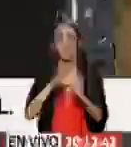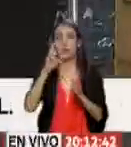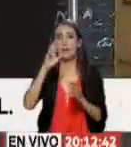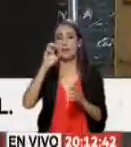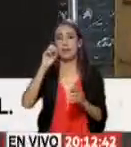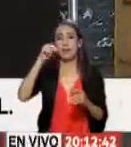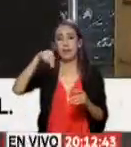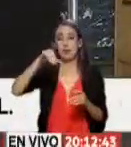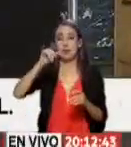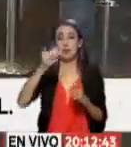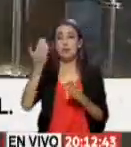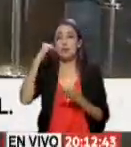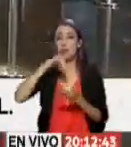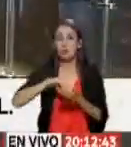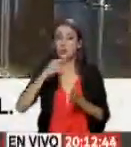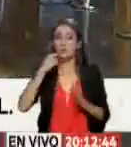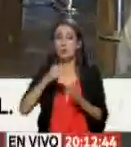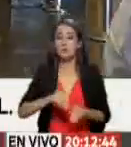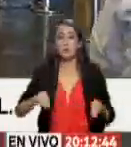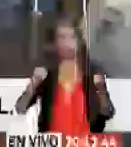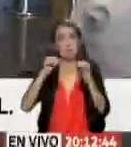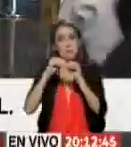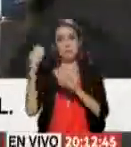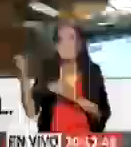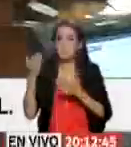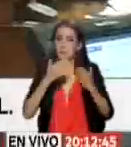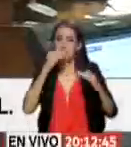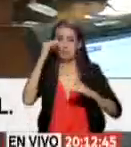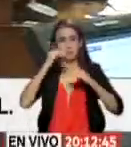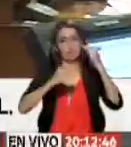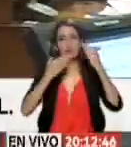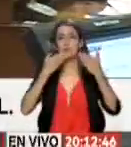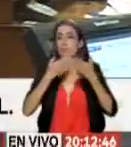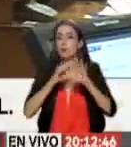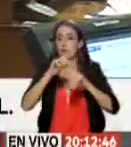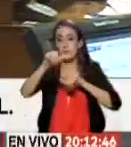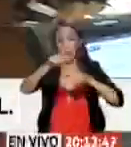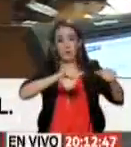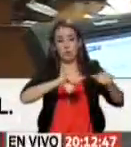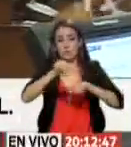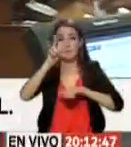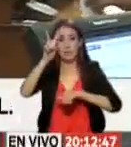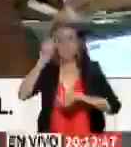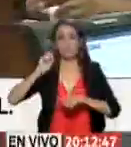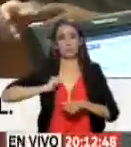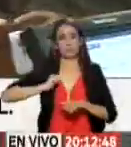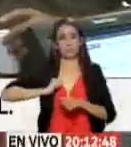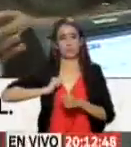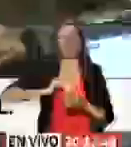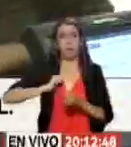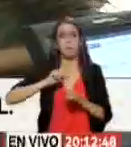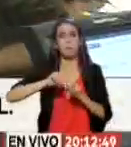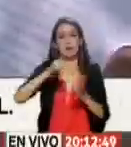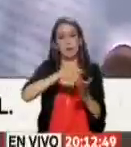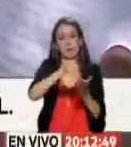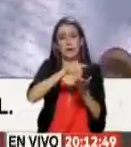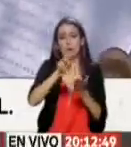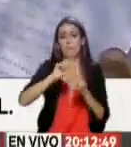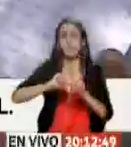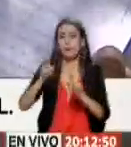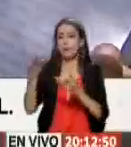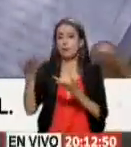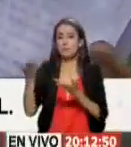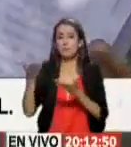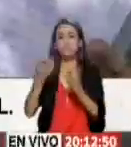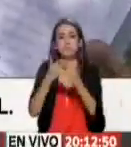Aliaga insiste en sus argumentos y señala que hay más irregularidades, como la de la asesora 2, que cobra un sueldo sin acudir a trabajar a la asamblea y